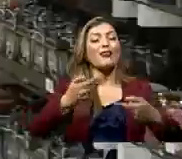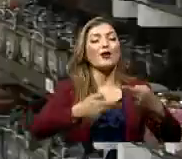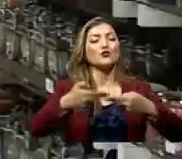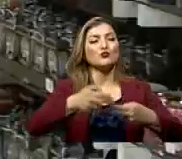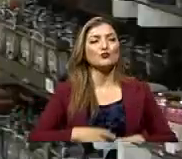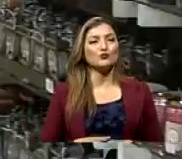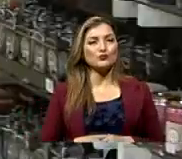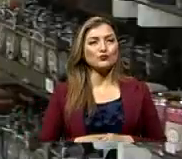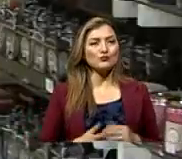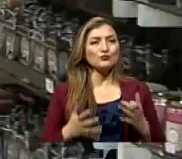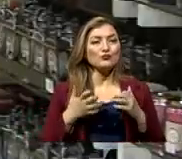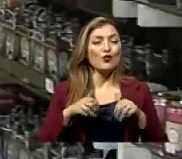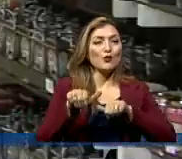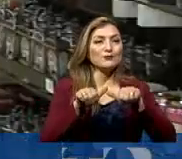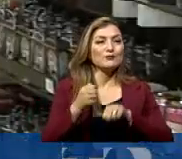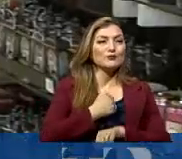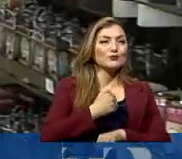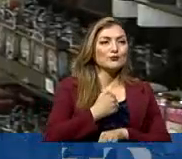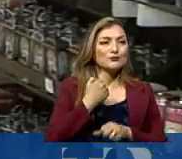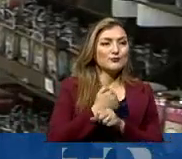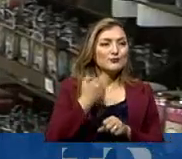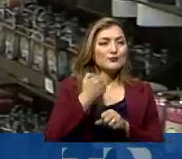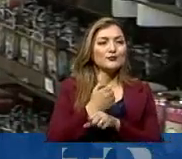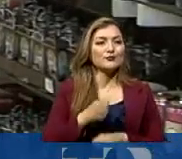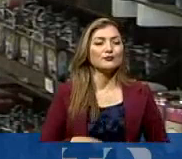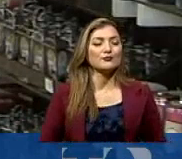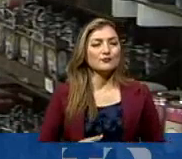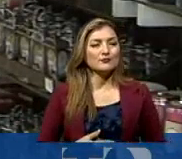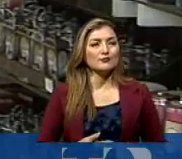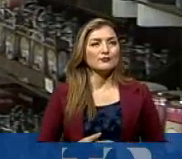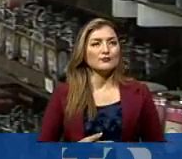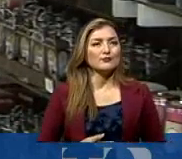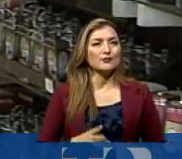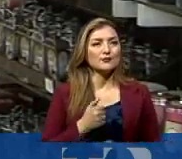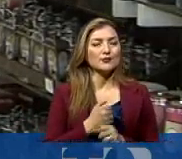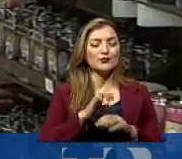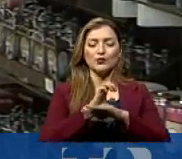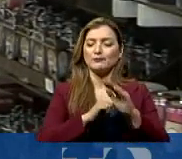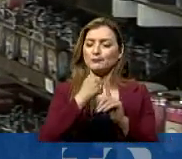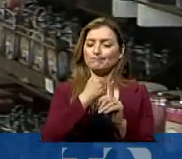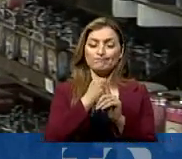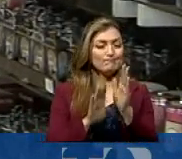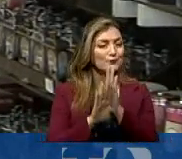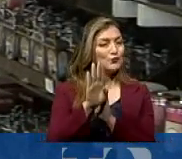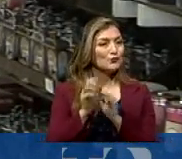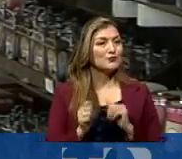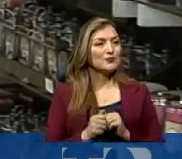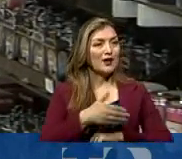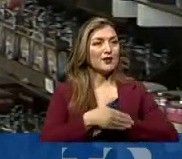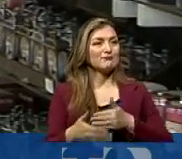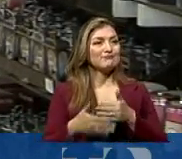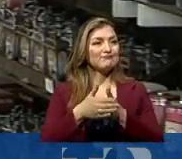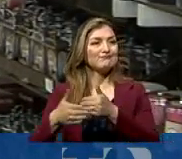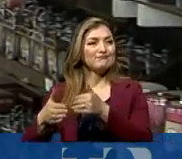pues nosotros somos de quienes trabajamos consideramos que el ecuador necesita trabajar más para poder salir adelante el hecho de cerrar las calles y